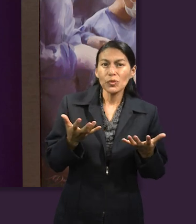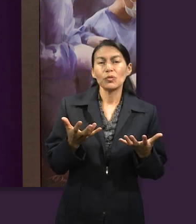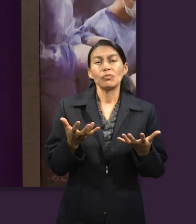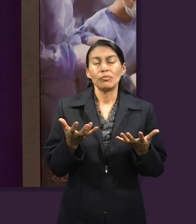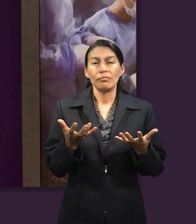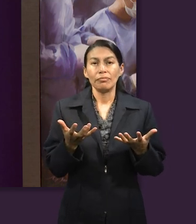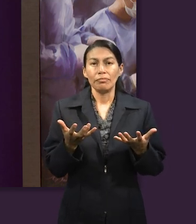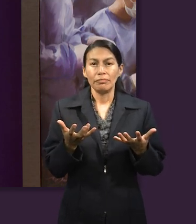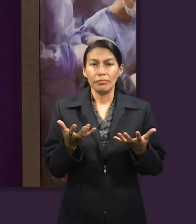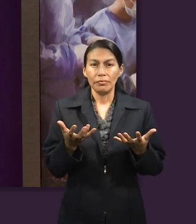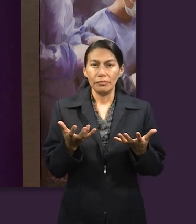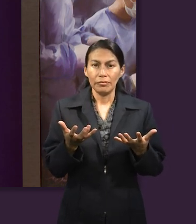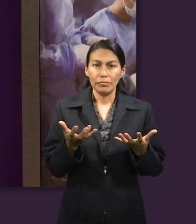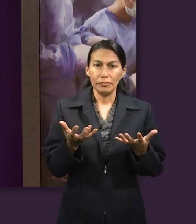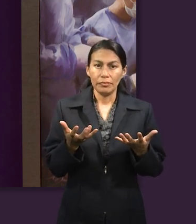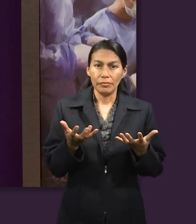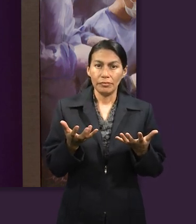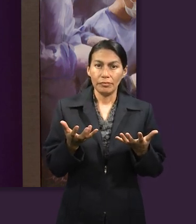hecho